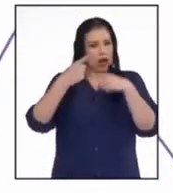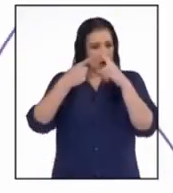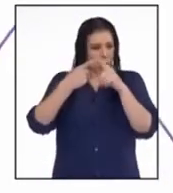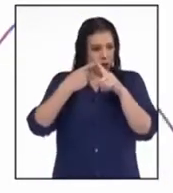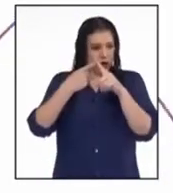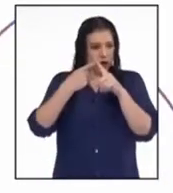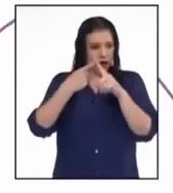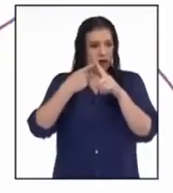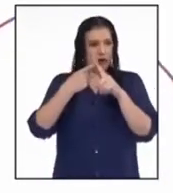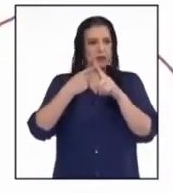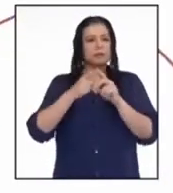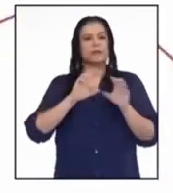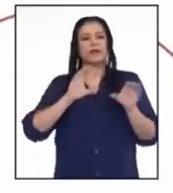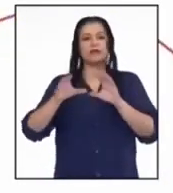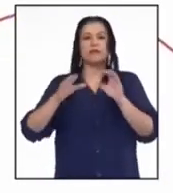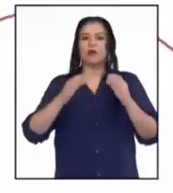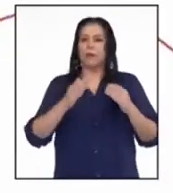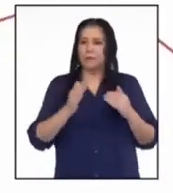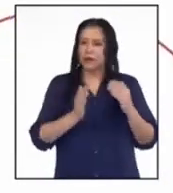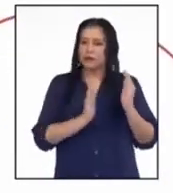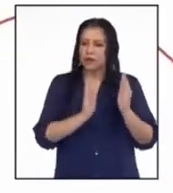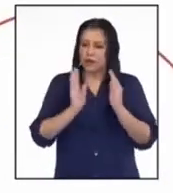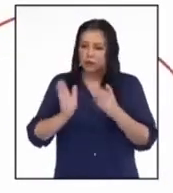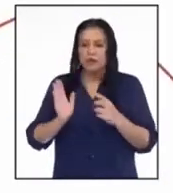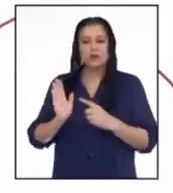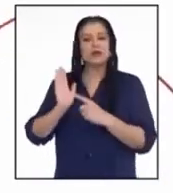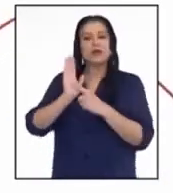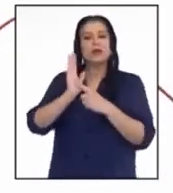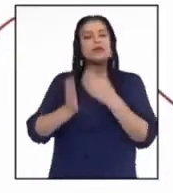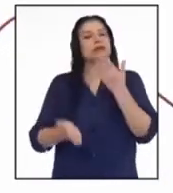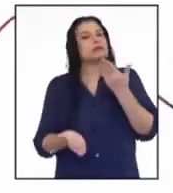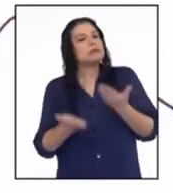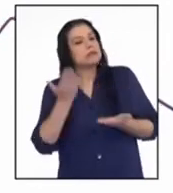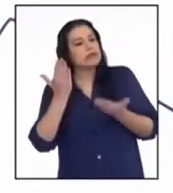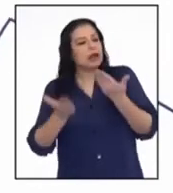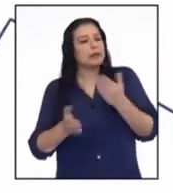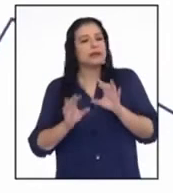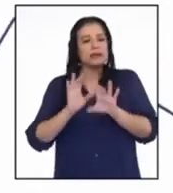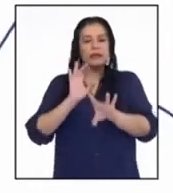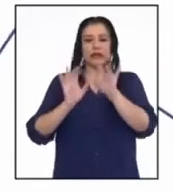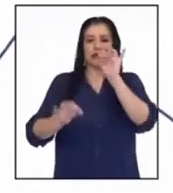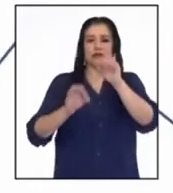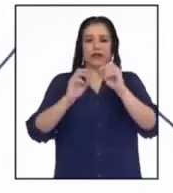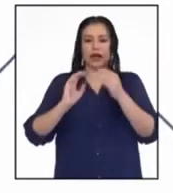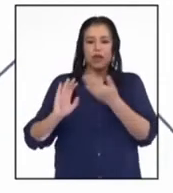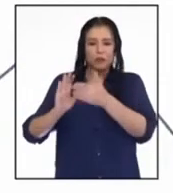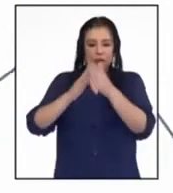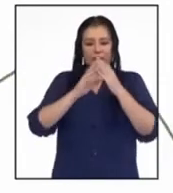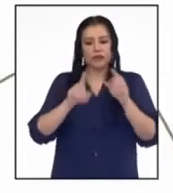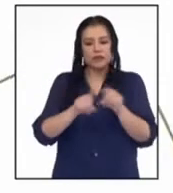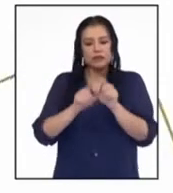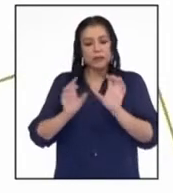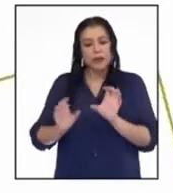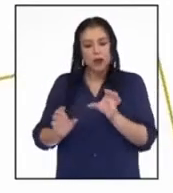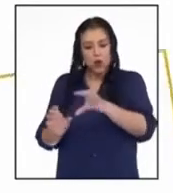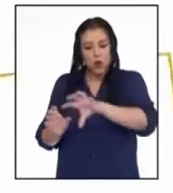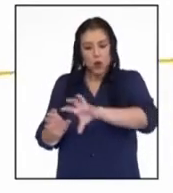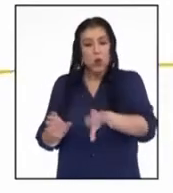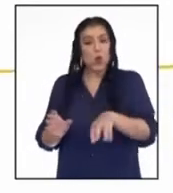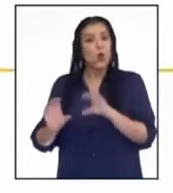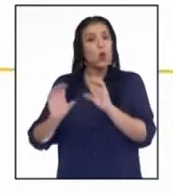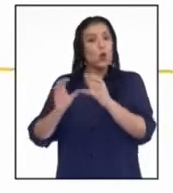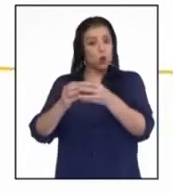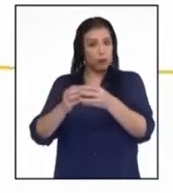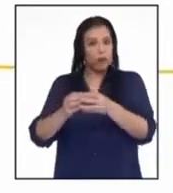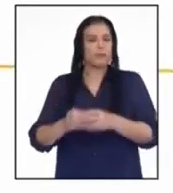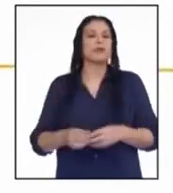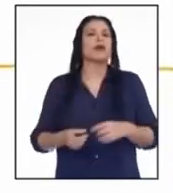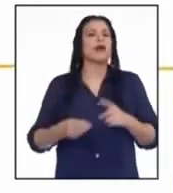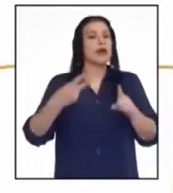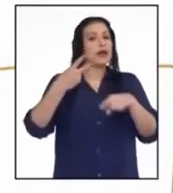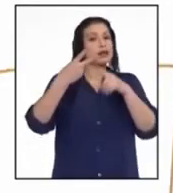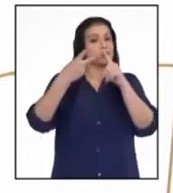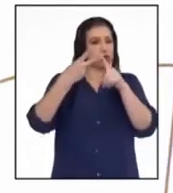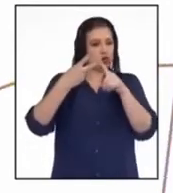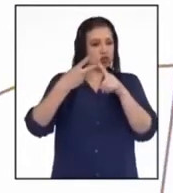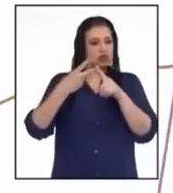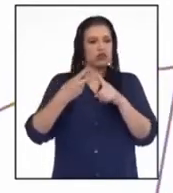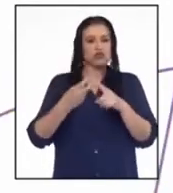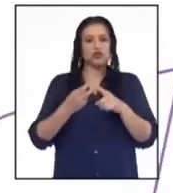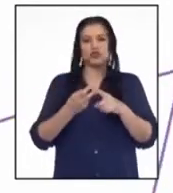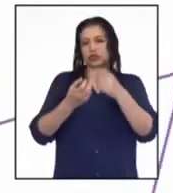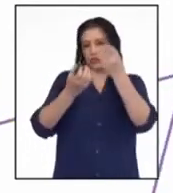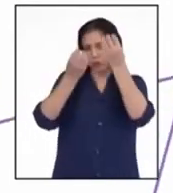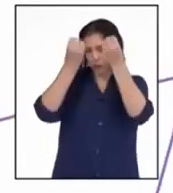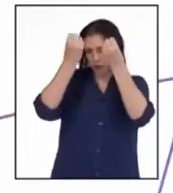1. Efectuamos procedimientos de muestreo probabilístico identificando poblaciones y muestras. Actividad 2.